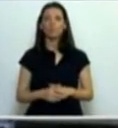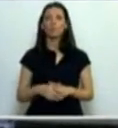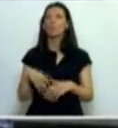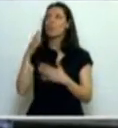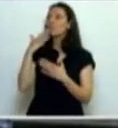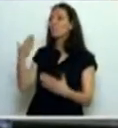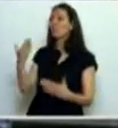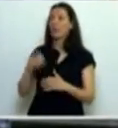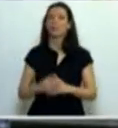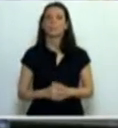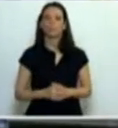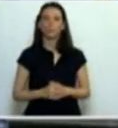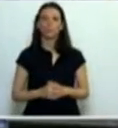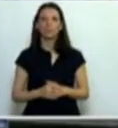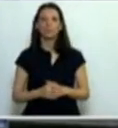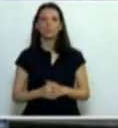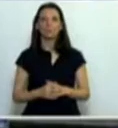Gracias, señor presidente.